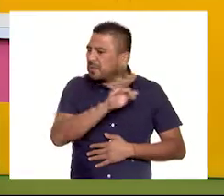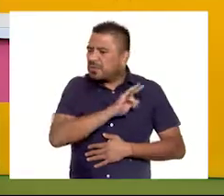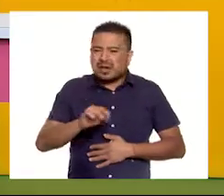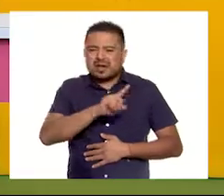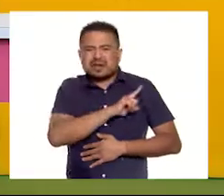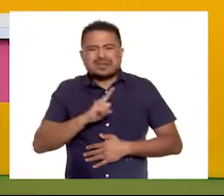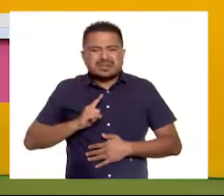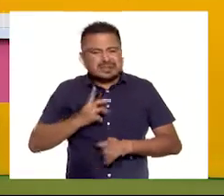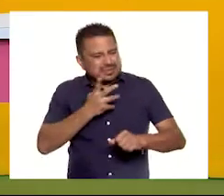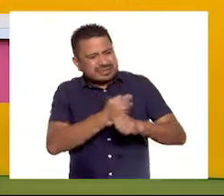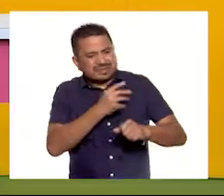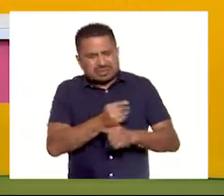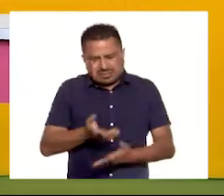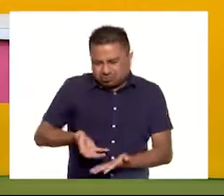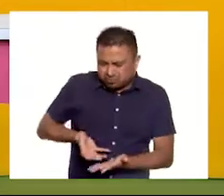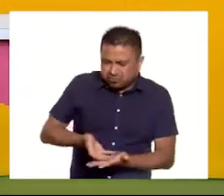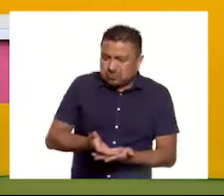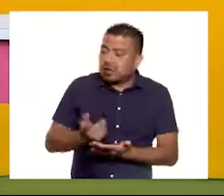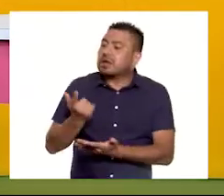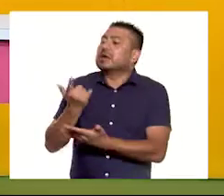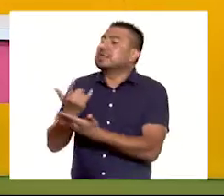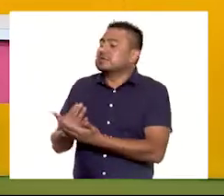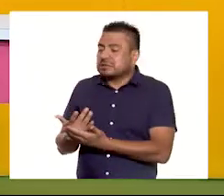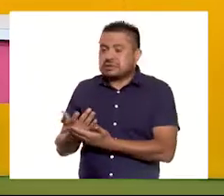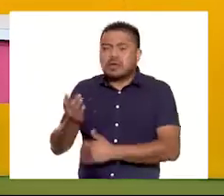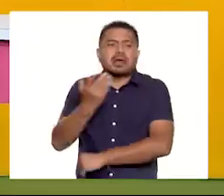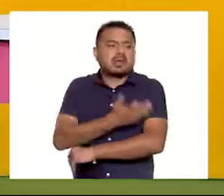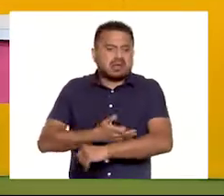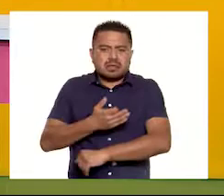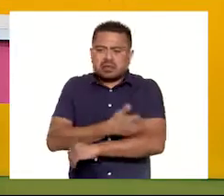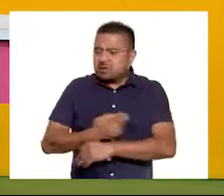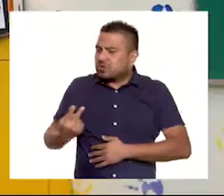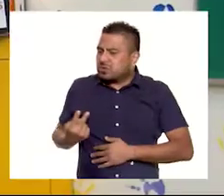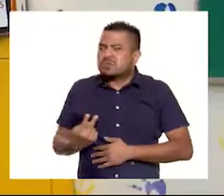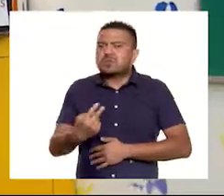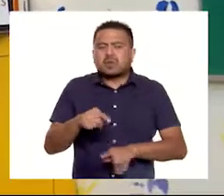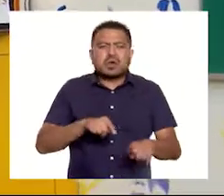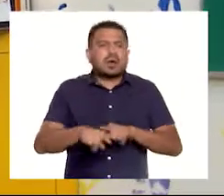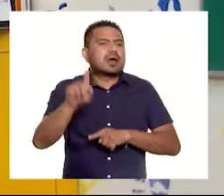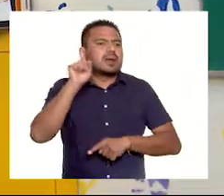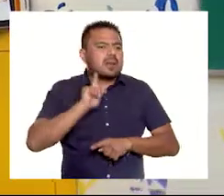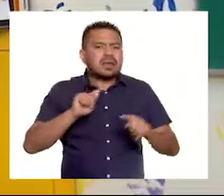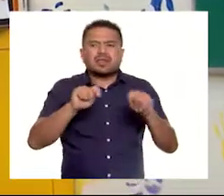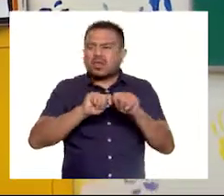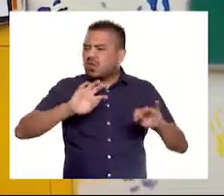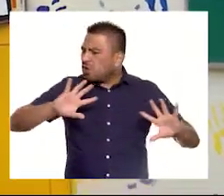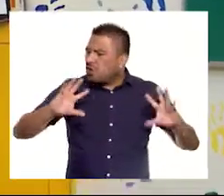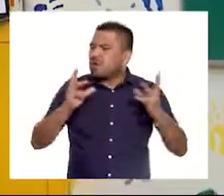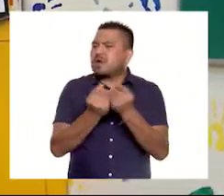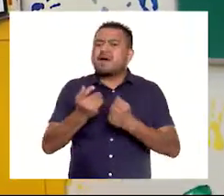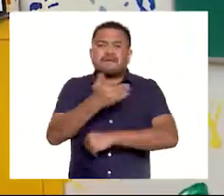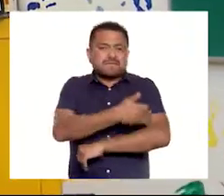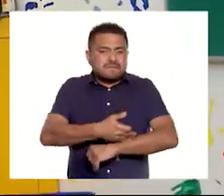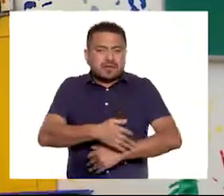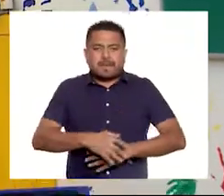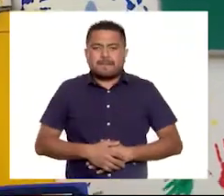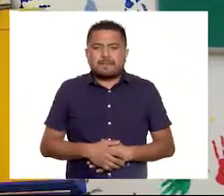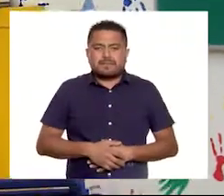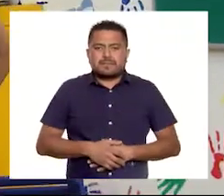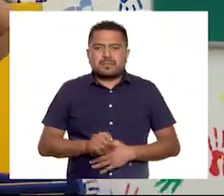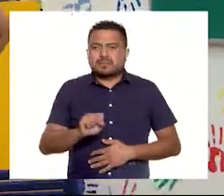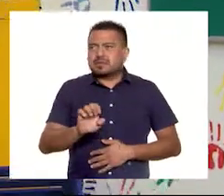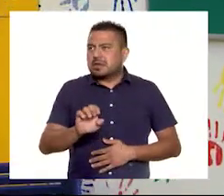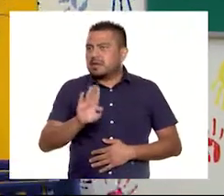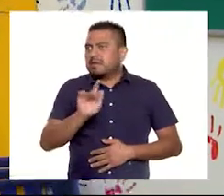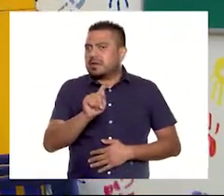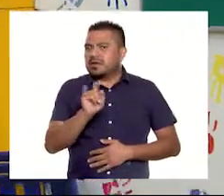Debo arreglar el tractor. Si me esperas, en la tarde vamos con tu hermana, con tu tía y con toda la familia.